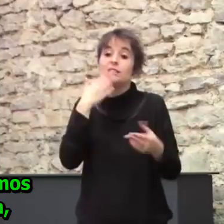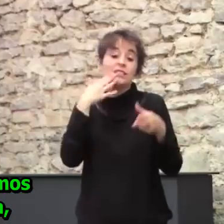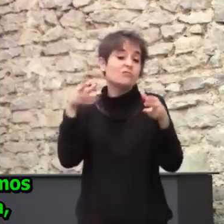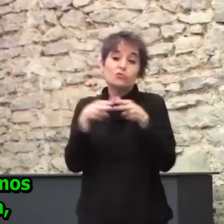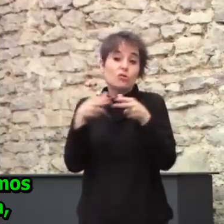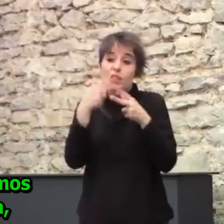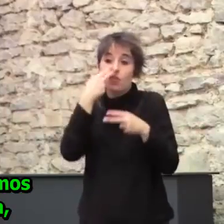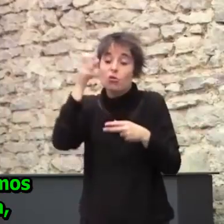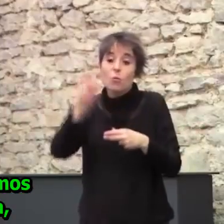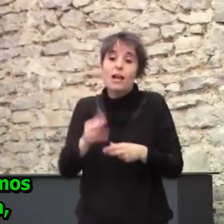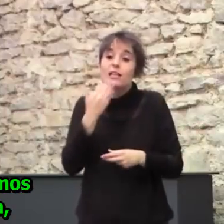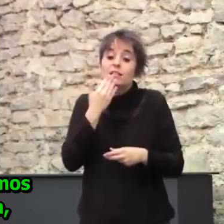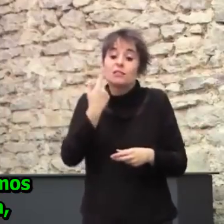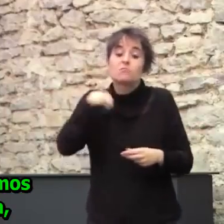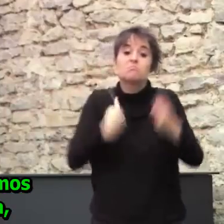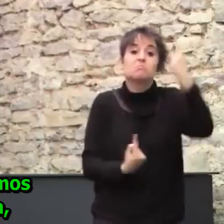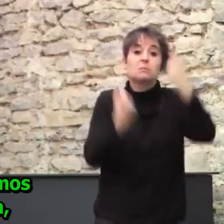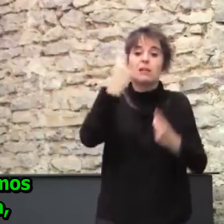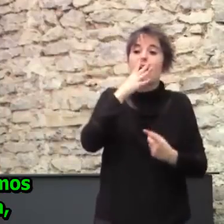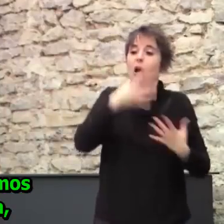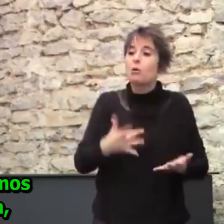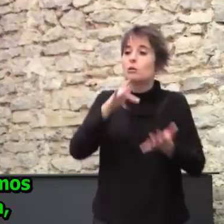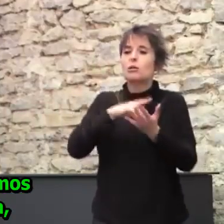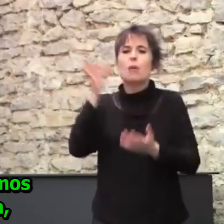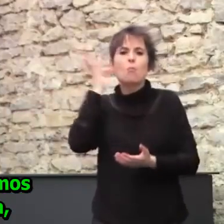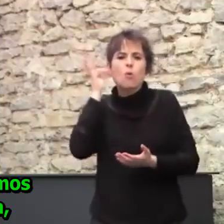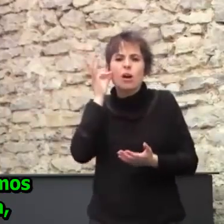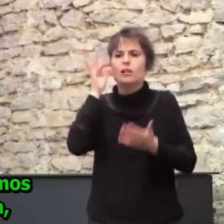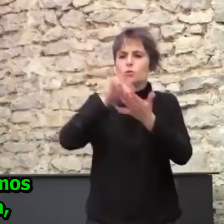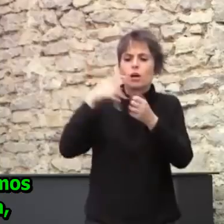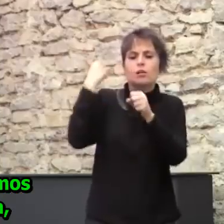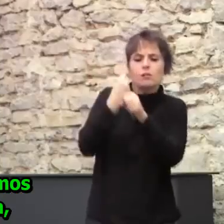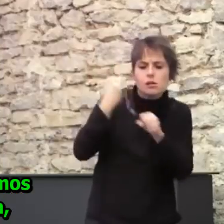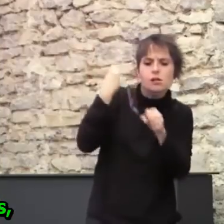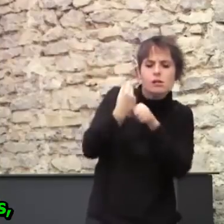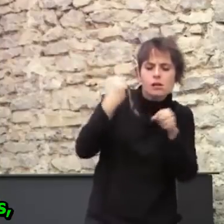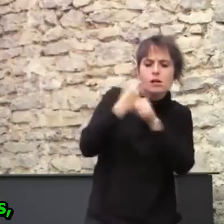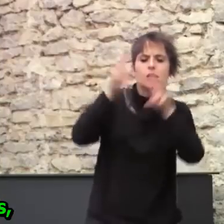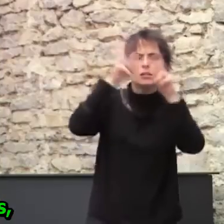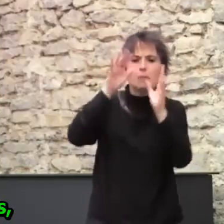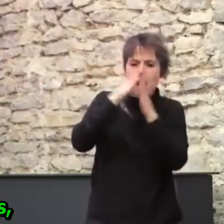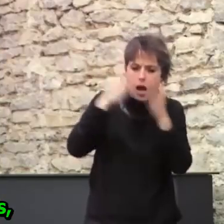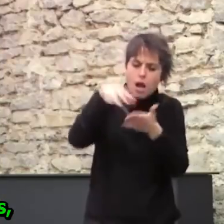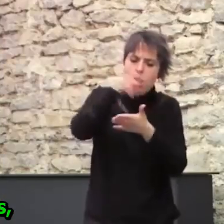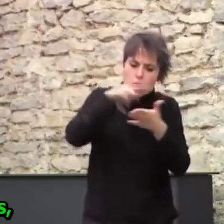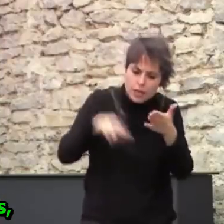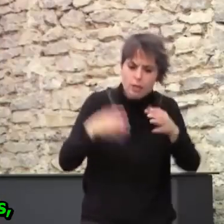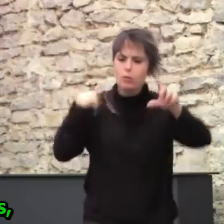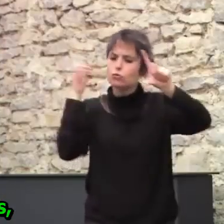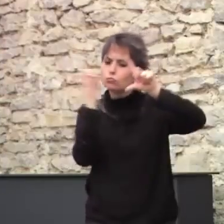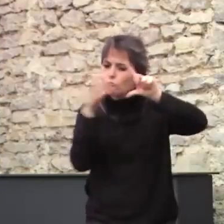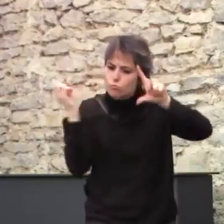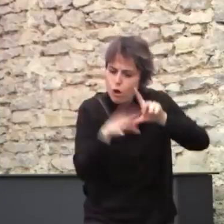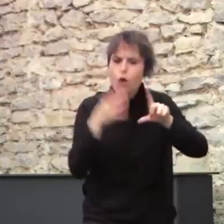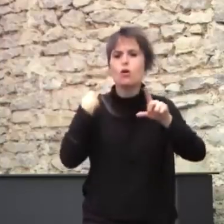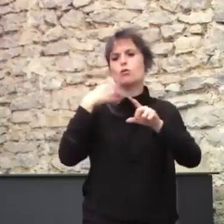que estemos, yo siento, por ejemplo, ahora las mujeres estamos mucho trabajándonos todo el tema, leyendo libros, leyendo blogs,